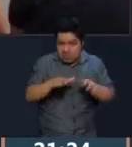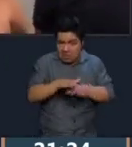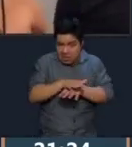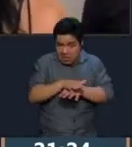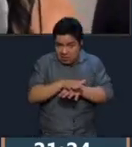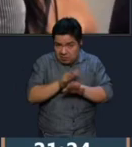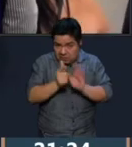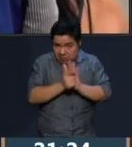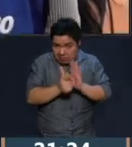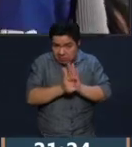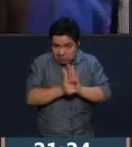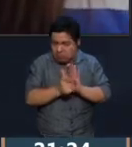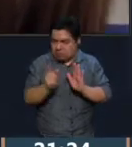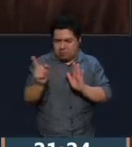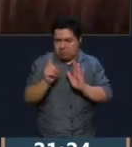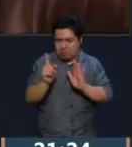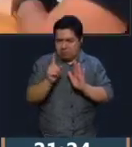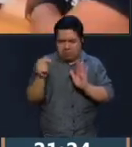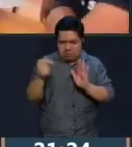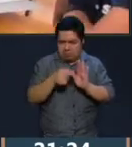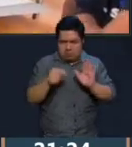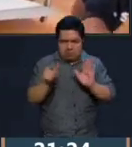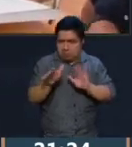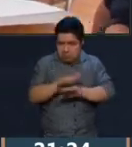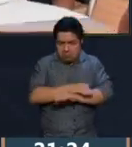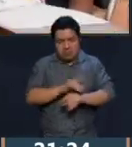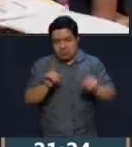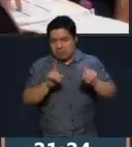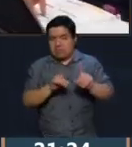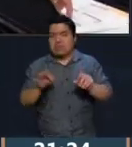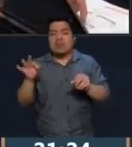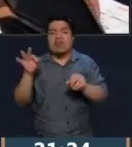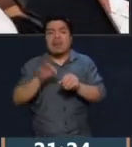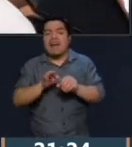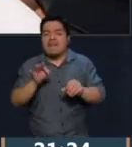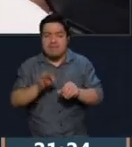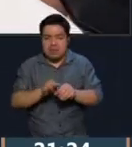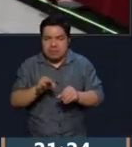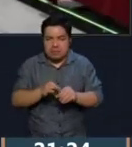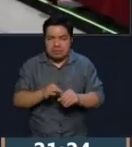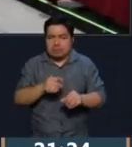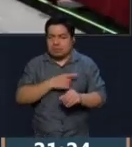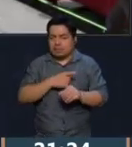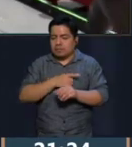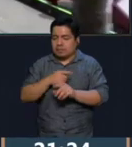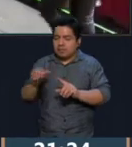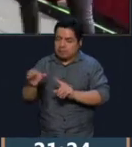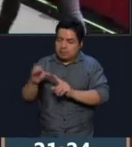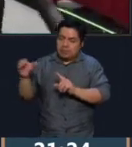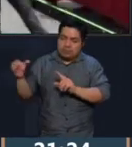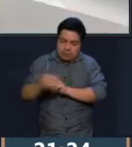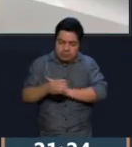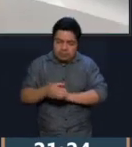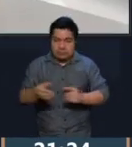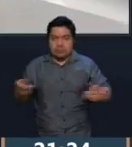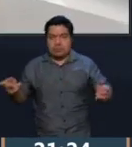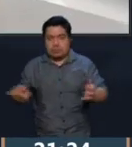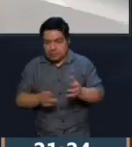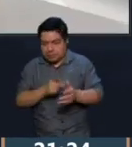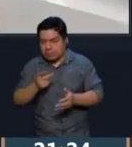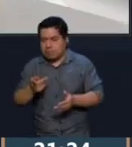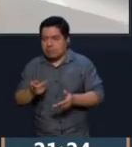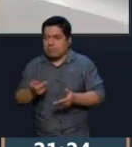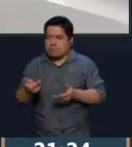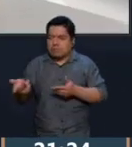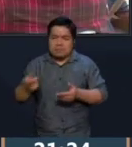el fondo del asunto. La votación en comisión pues volvió a ser